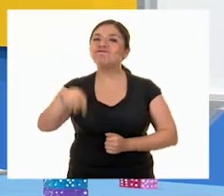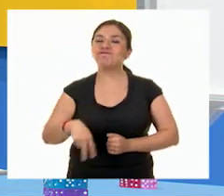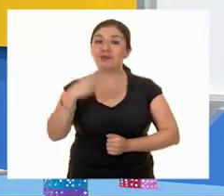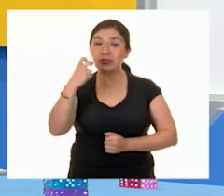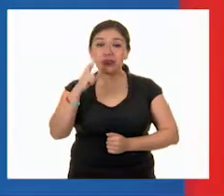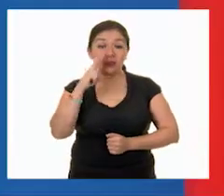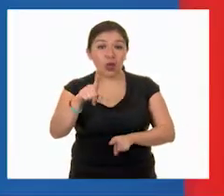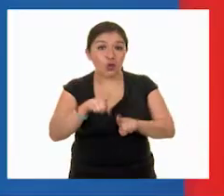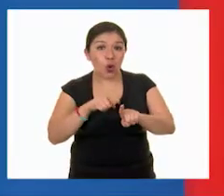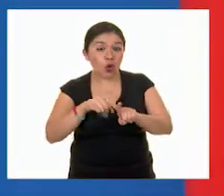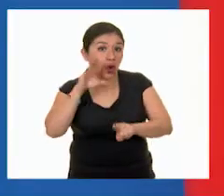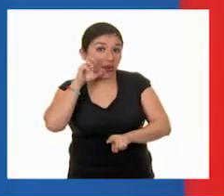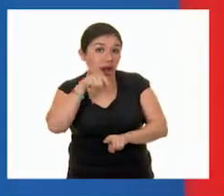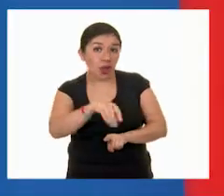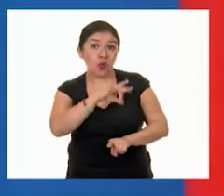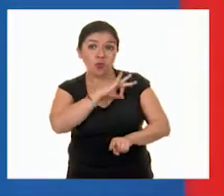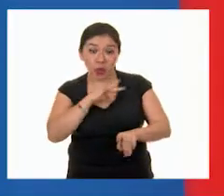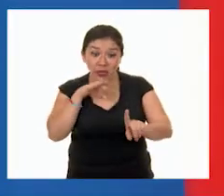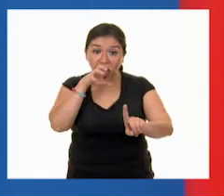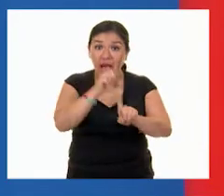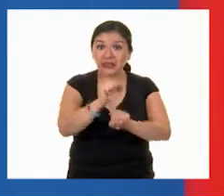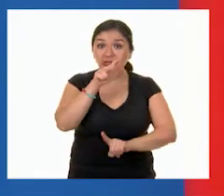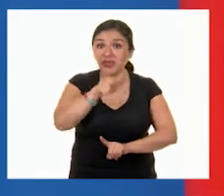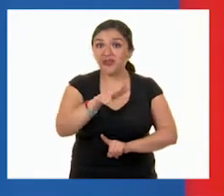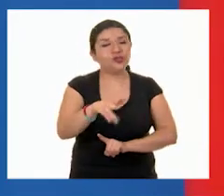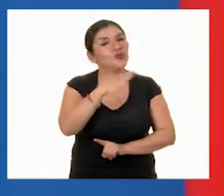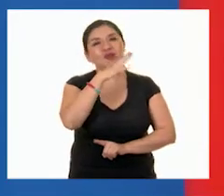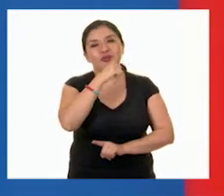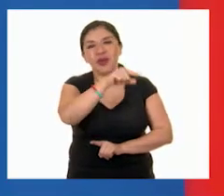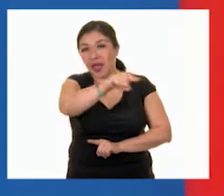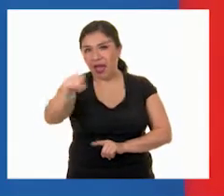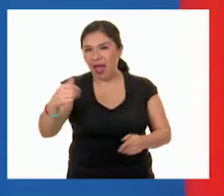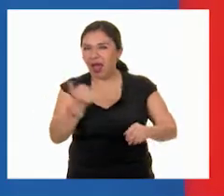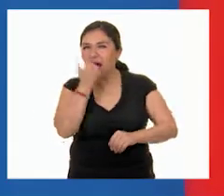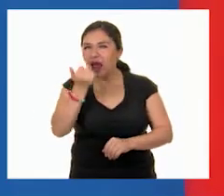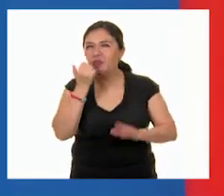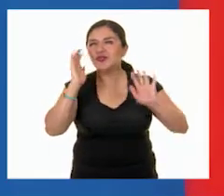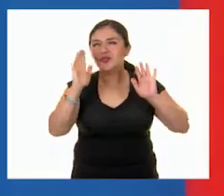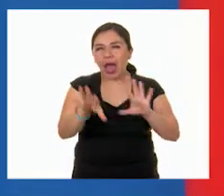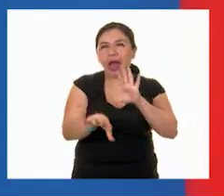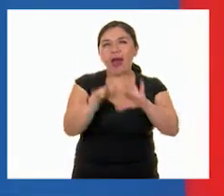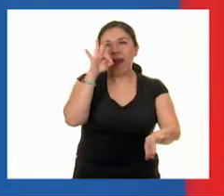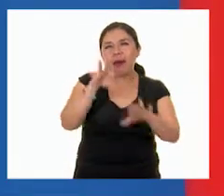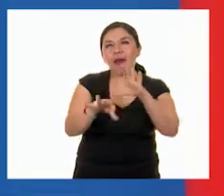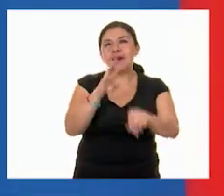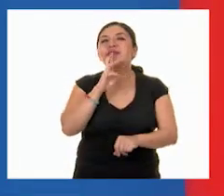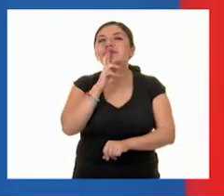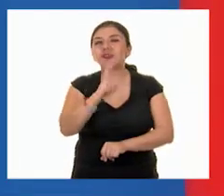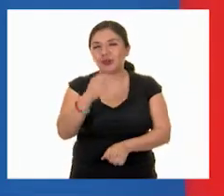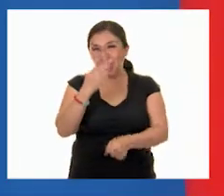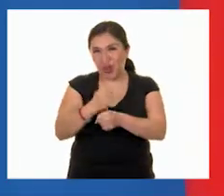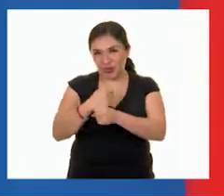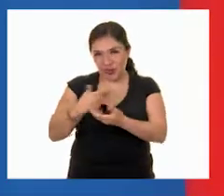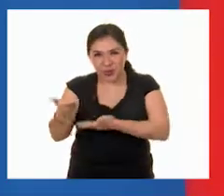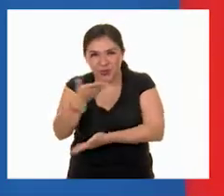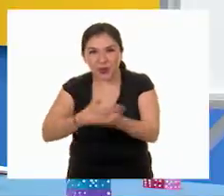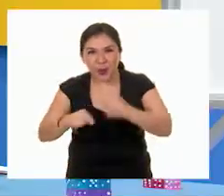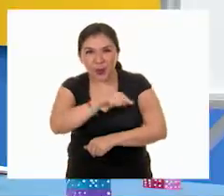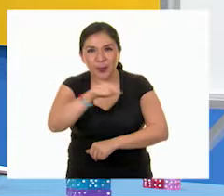que el anaranjado no podría ser y me parece que en casa los estudiantes también encontraron la respuesta que acabamos de